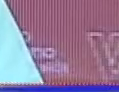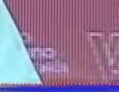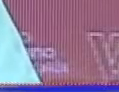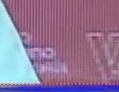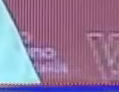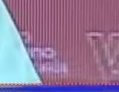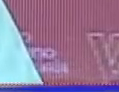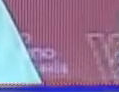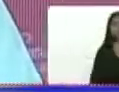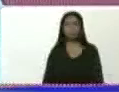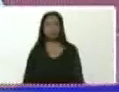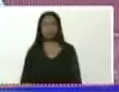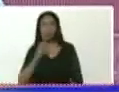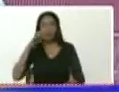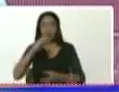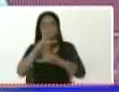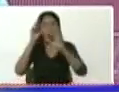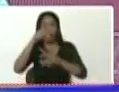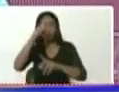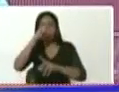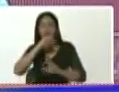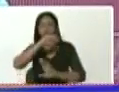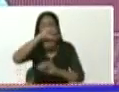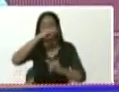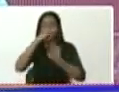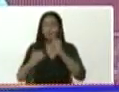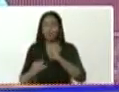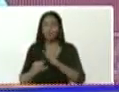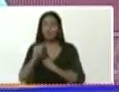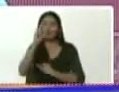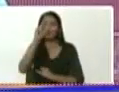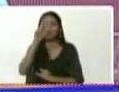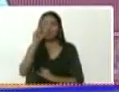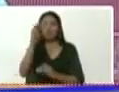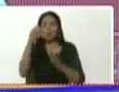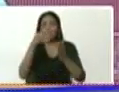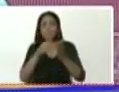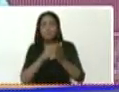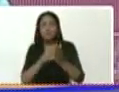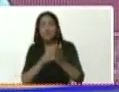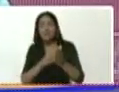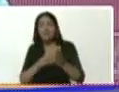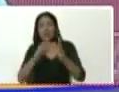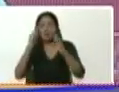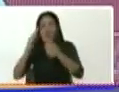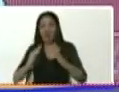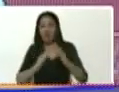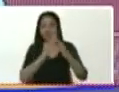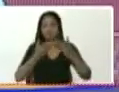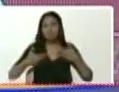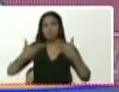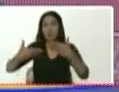hemos culminado y entregado 200.000 viviendas ya,